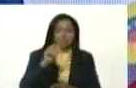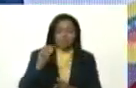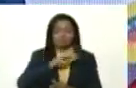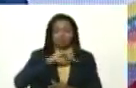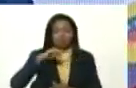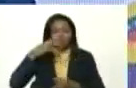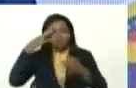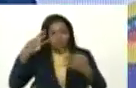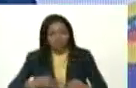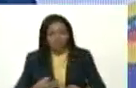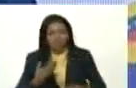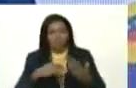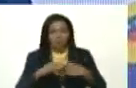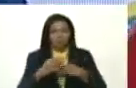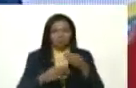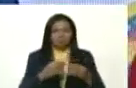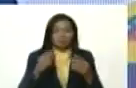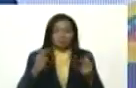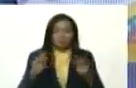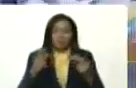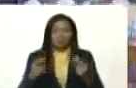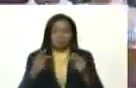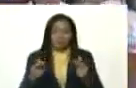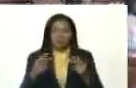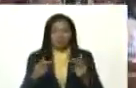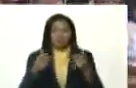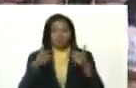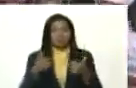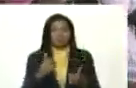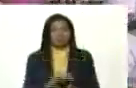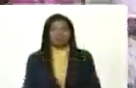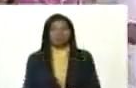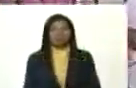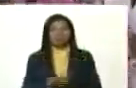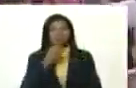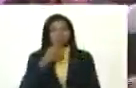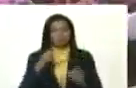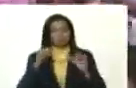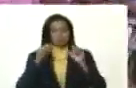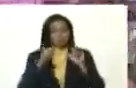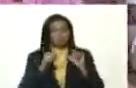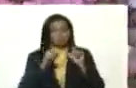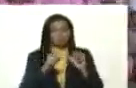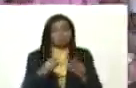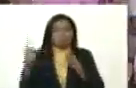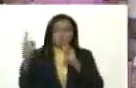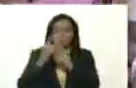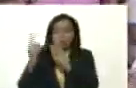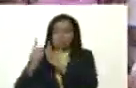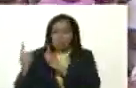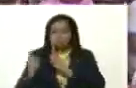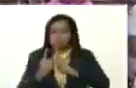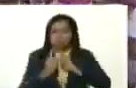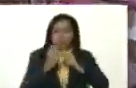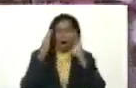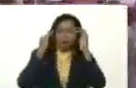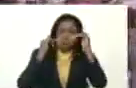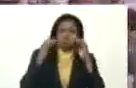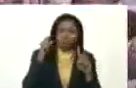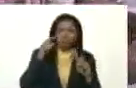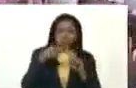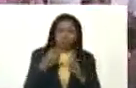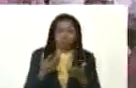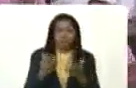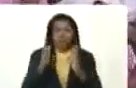seguros que vamos a ser más eficientes. Bueno, avancemos caso por caso, casa